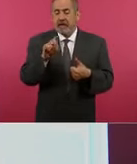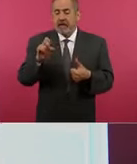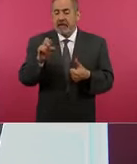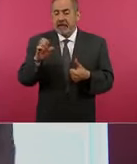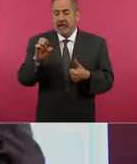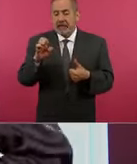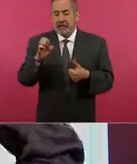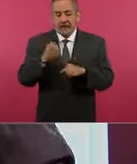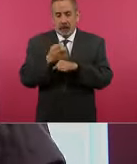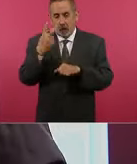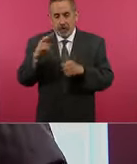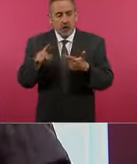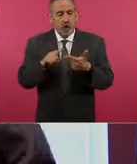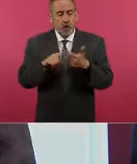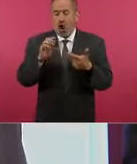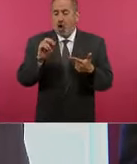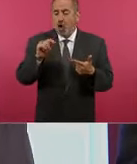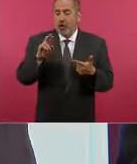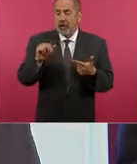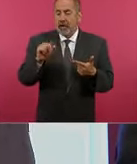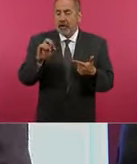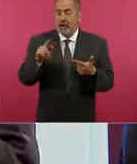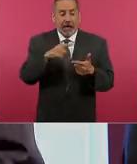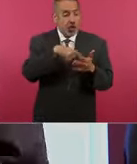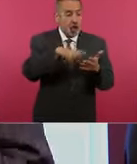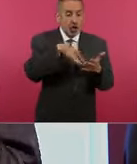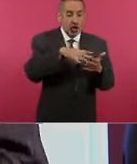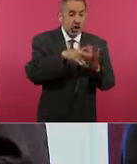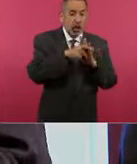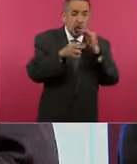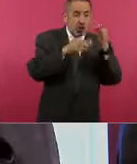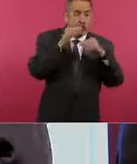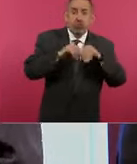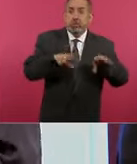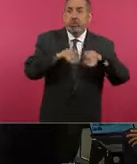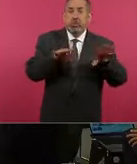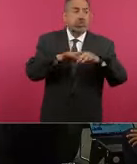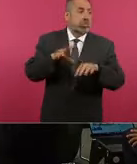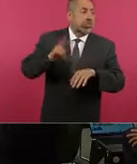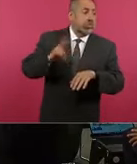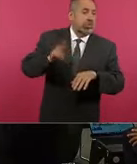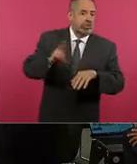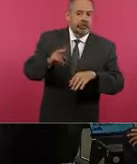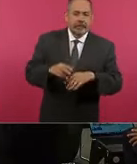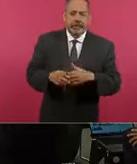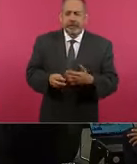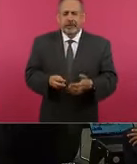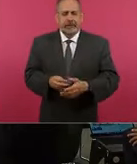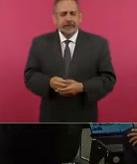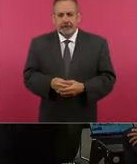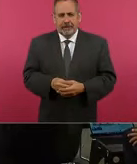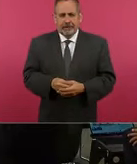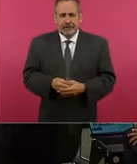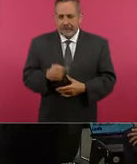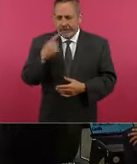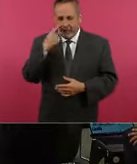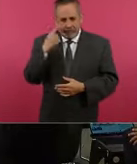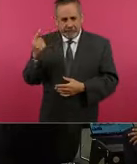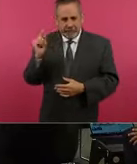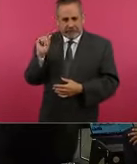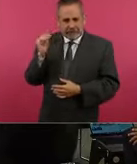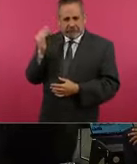México y Contrarréplica. Pero veamos lo que nos decía el presidente hace un momento de cómo